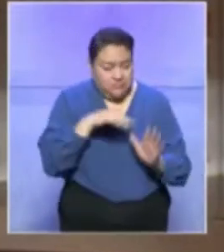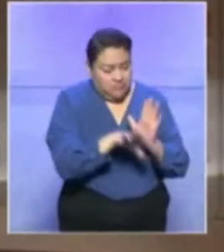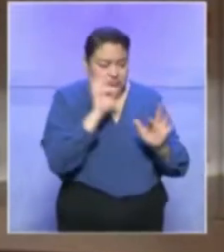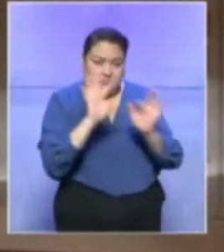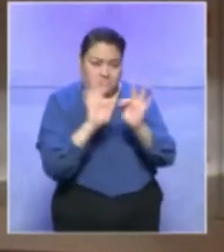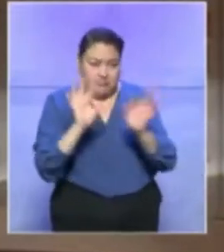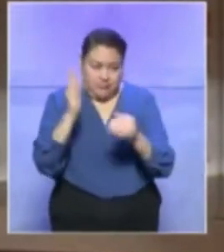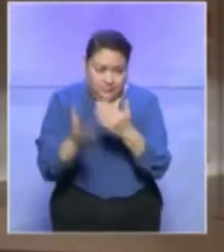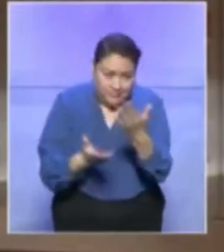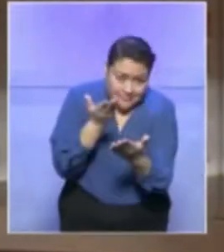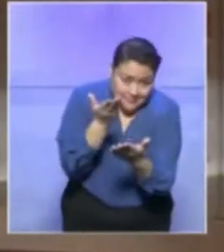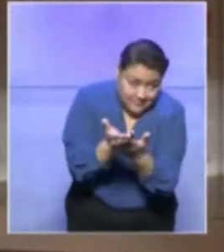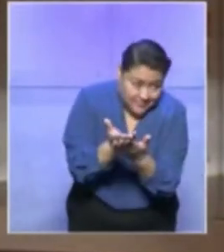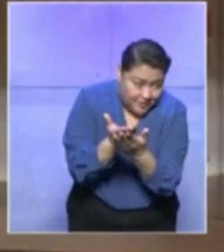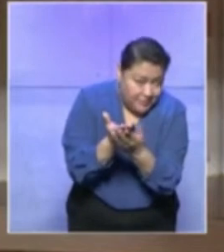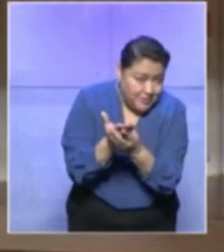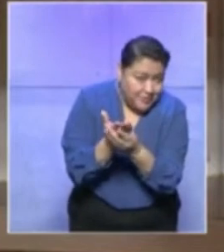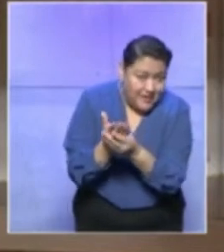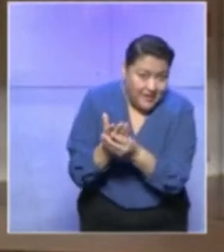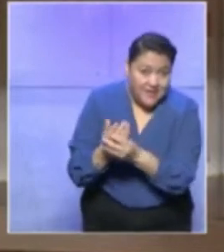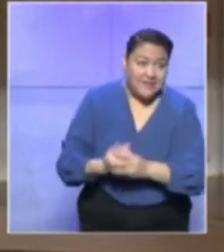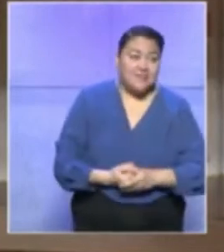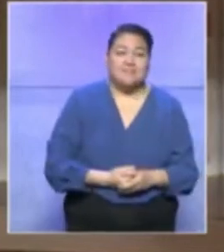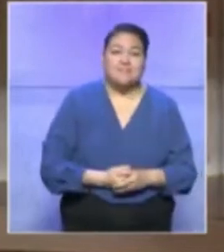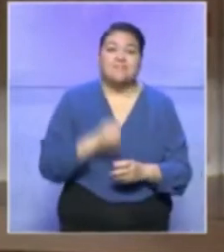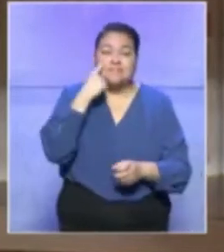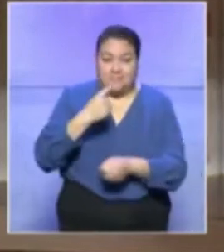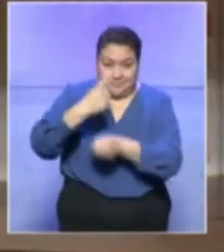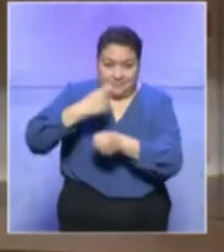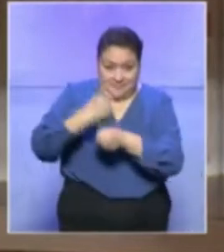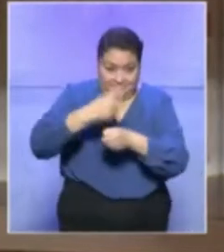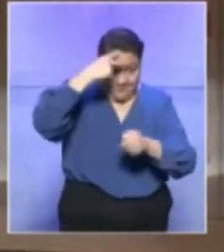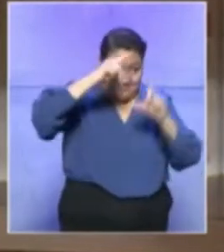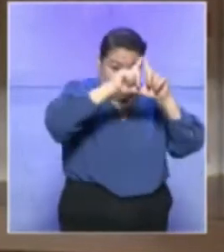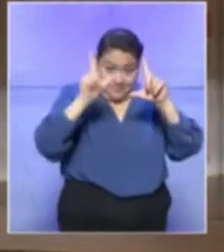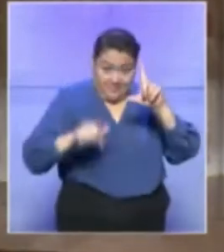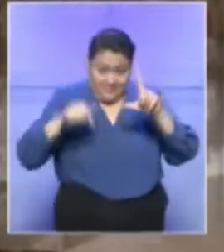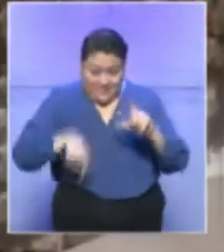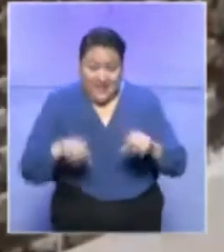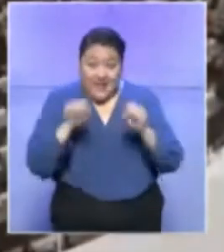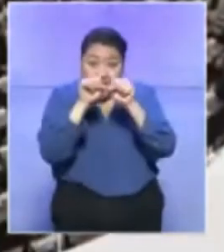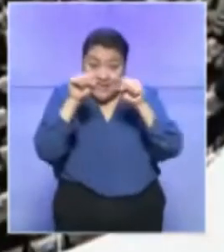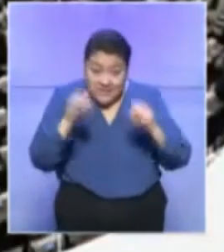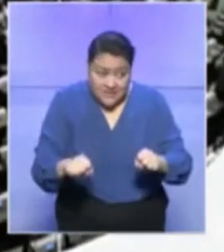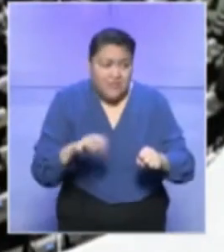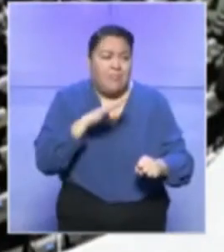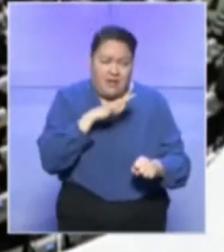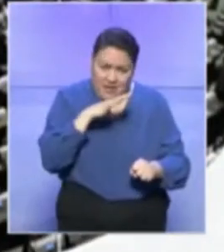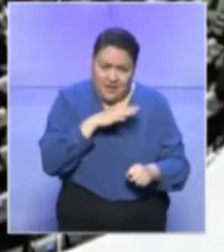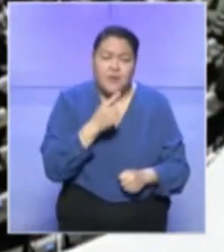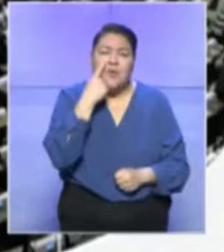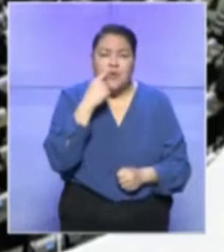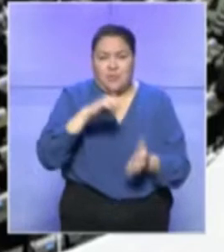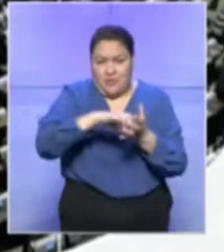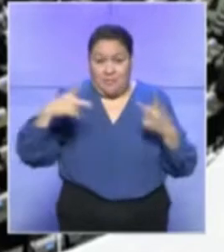él y utilizaré también una presi. Primero, el sistema mexicano no es de proporcionalidad pura. La argumentación de